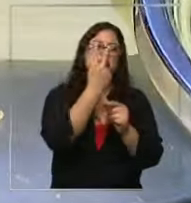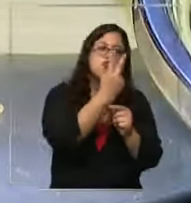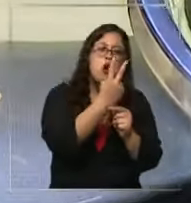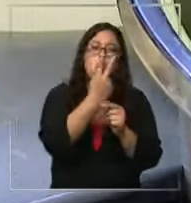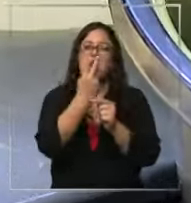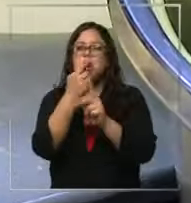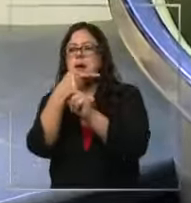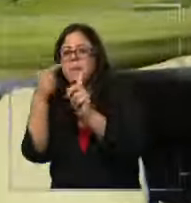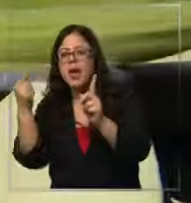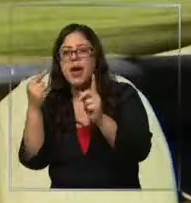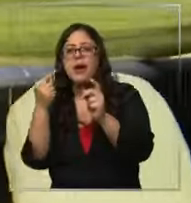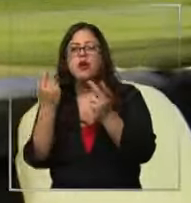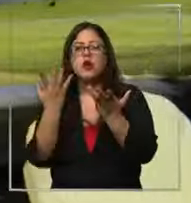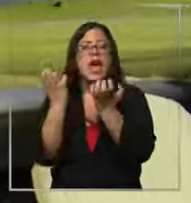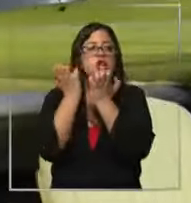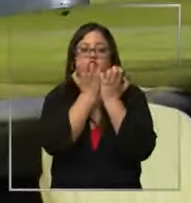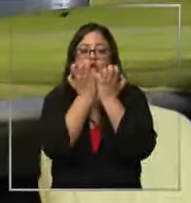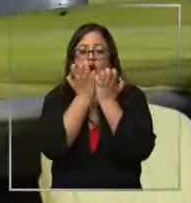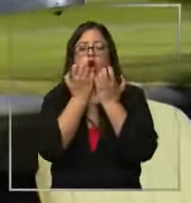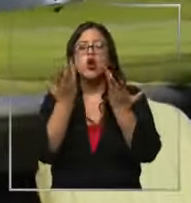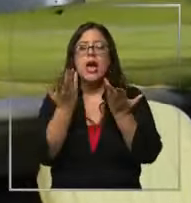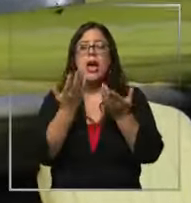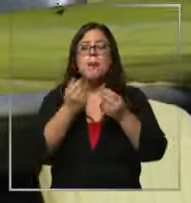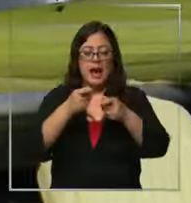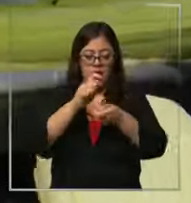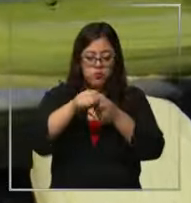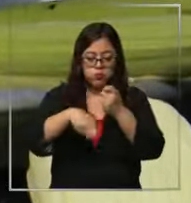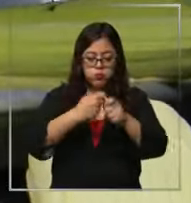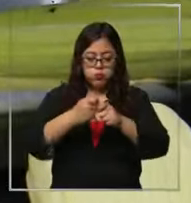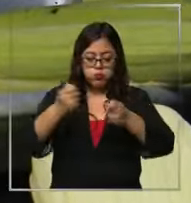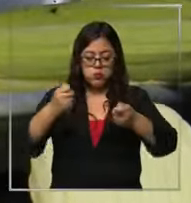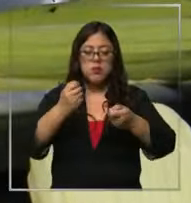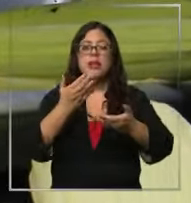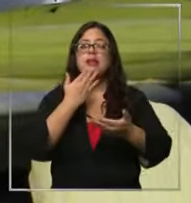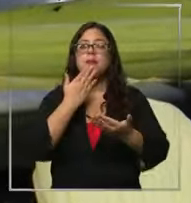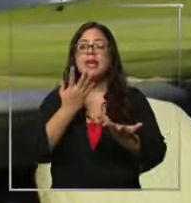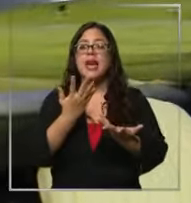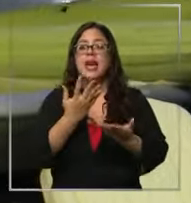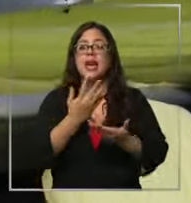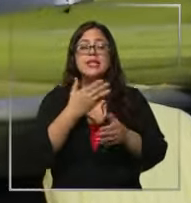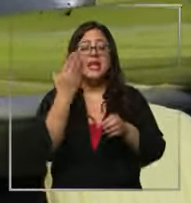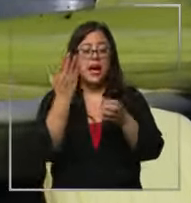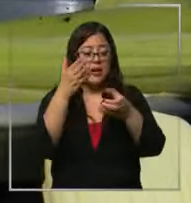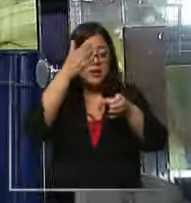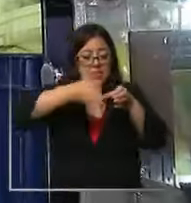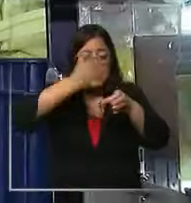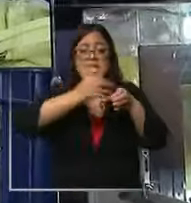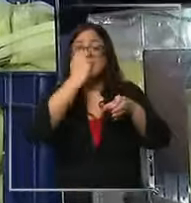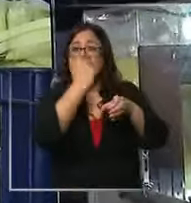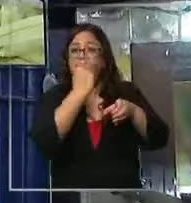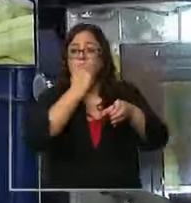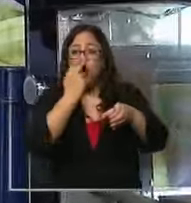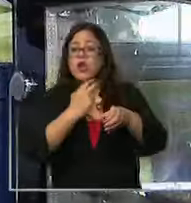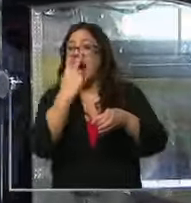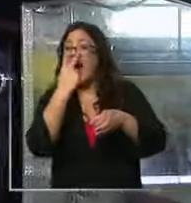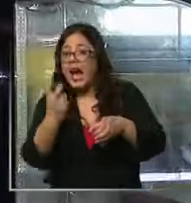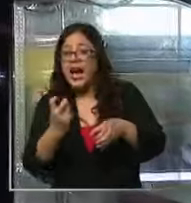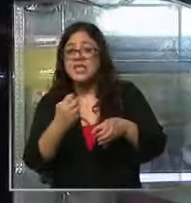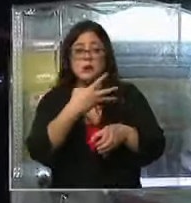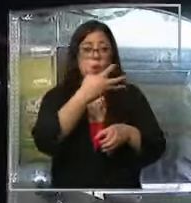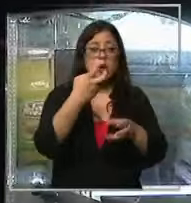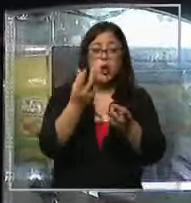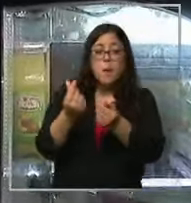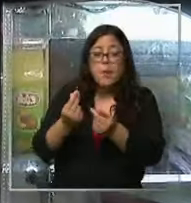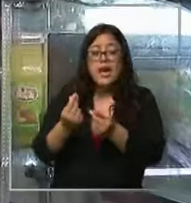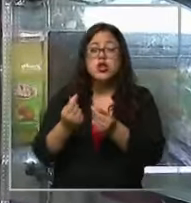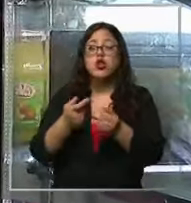dos choclos y medio para hacer esta huma. Más la cebolla, más el gas y más la materia prima. Por 400 pesos yo le